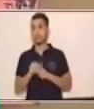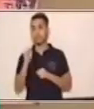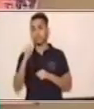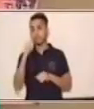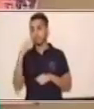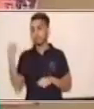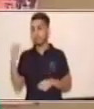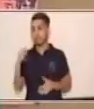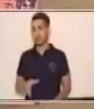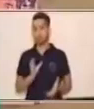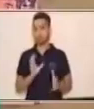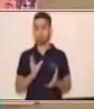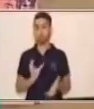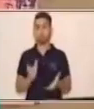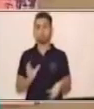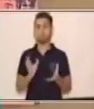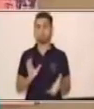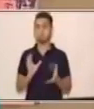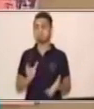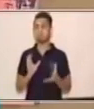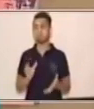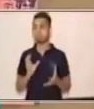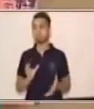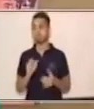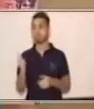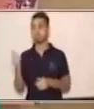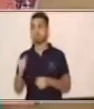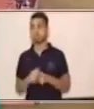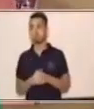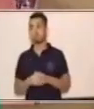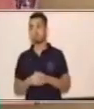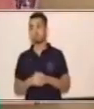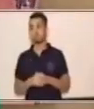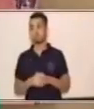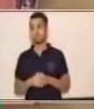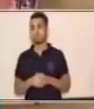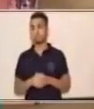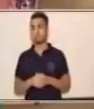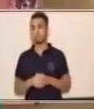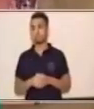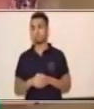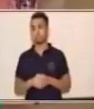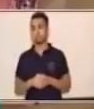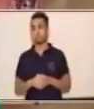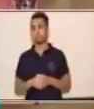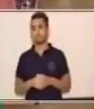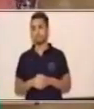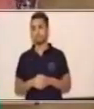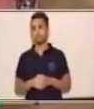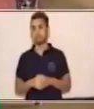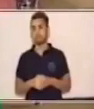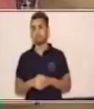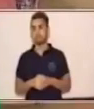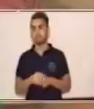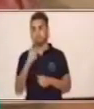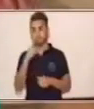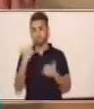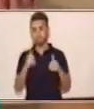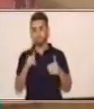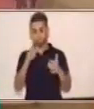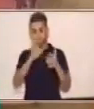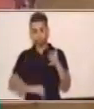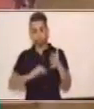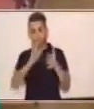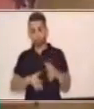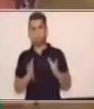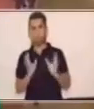que tengo por acá. Por acá tengo esta pequeña tómbola, ¿verdad?, que vamos a utilizar